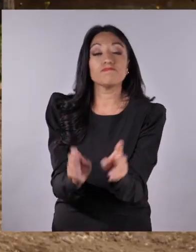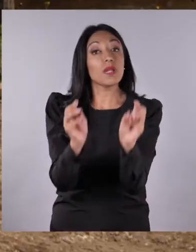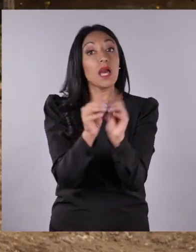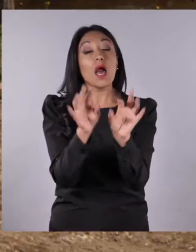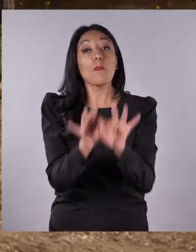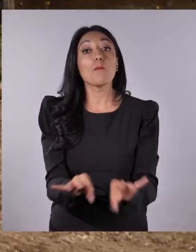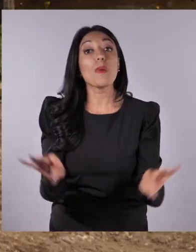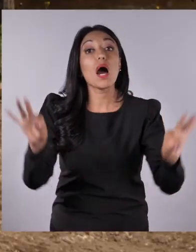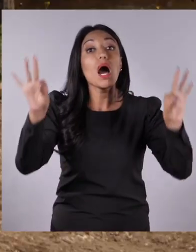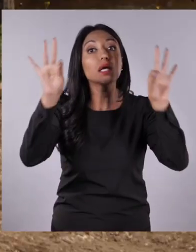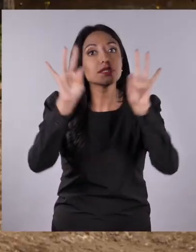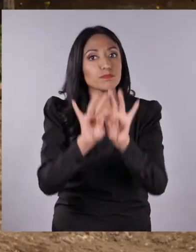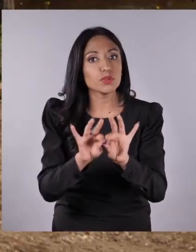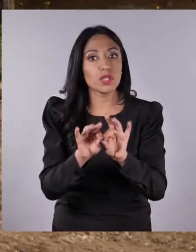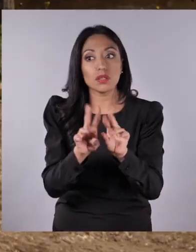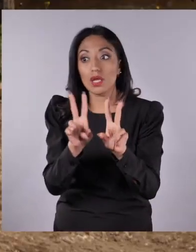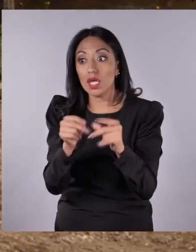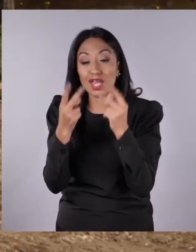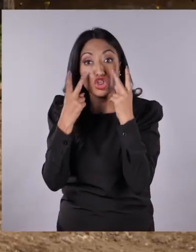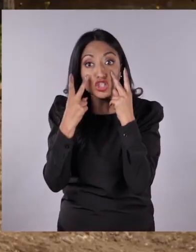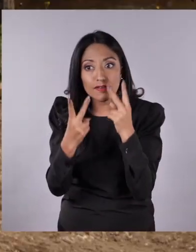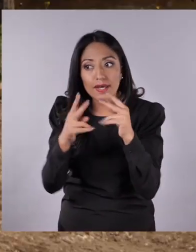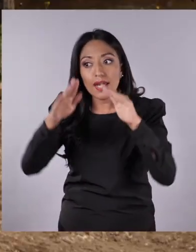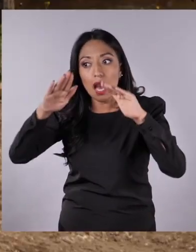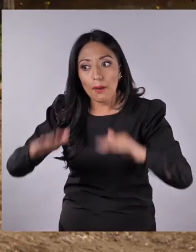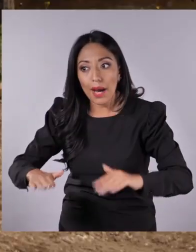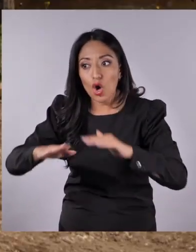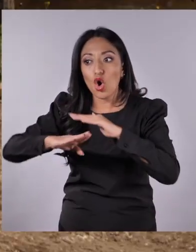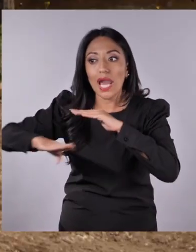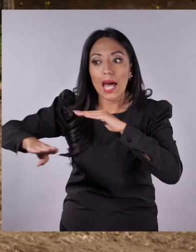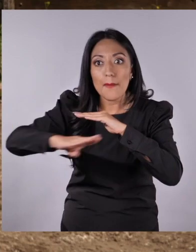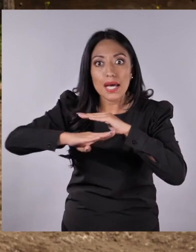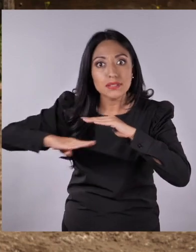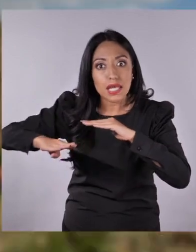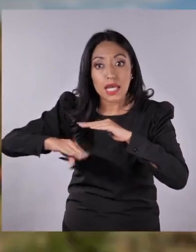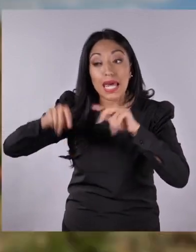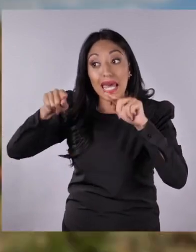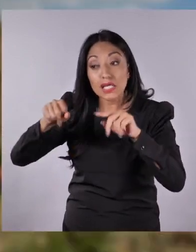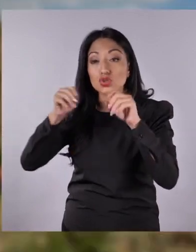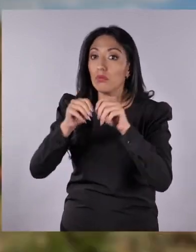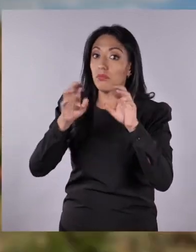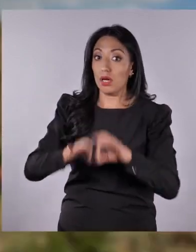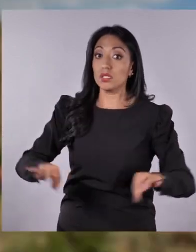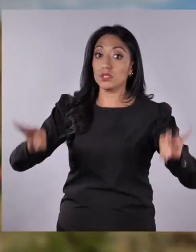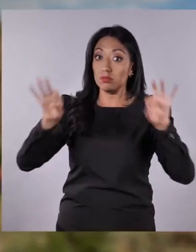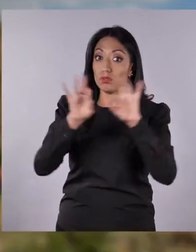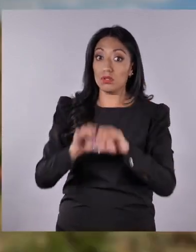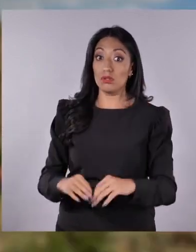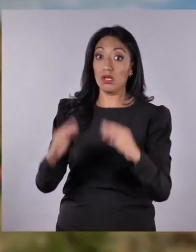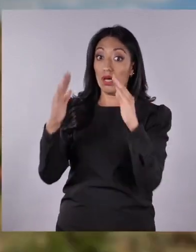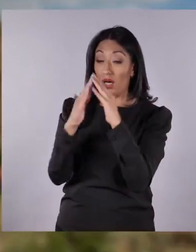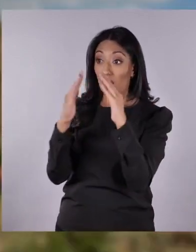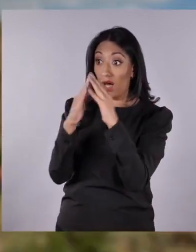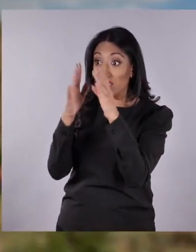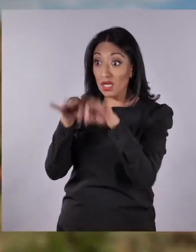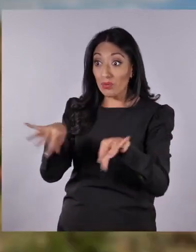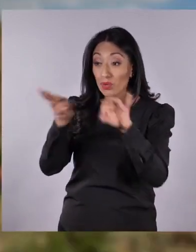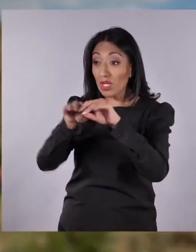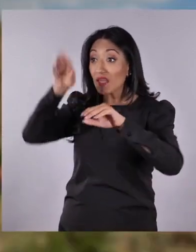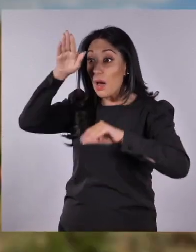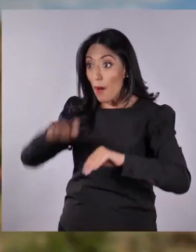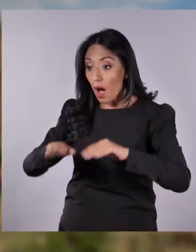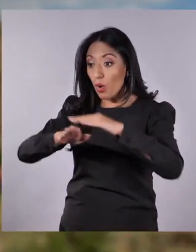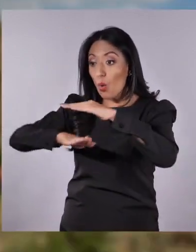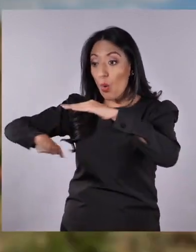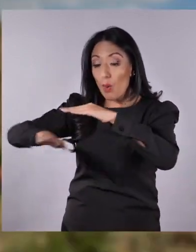más importante y que casi no se nota, los cimientos. Lo más importante para la casa son los cimientos,